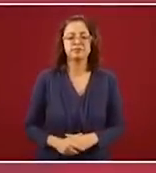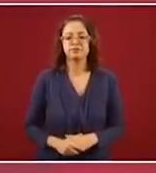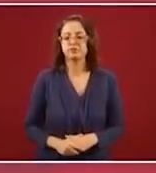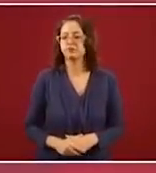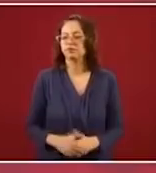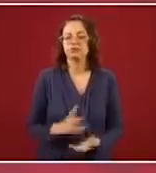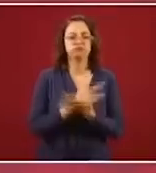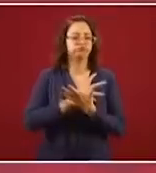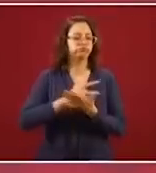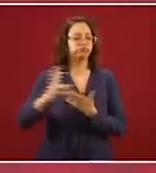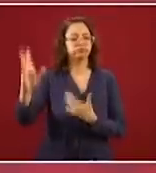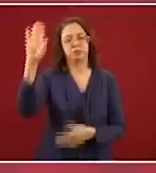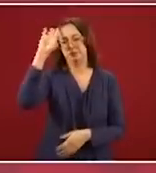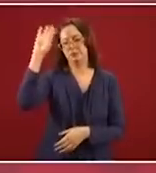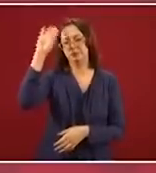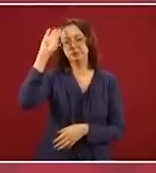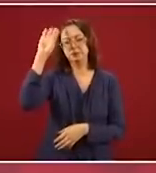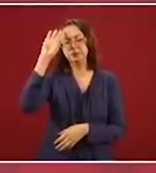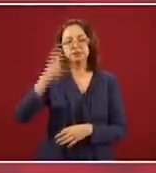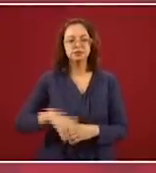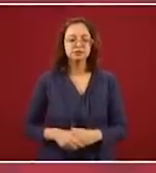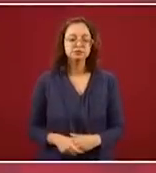De exceso.